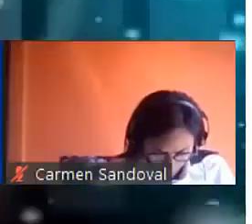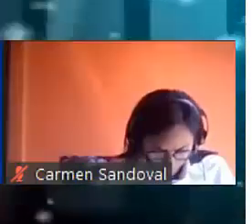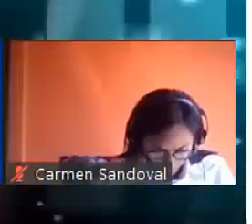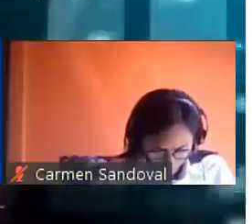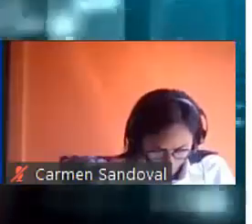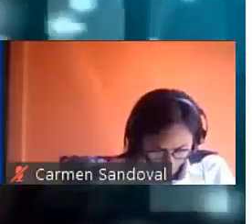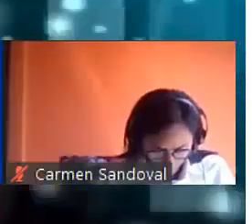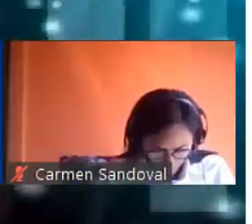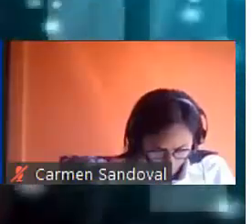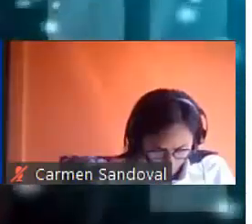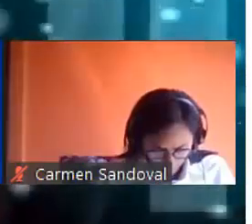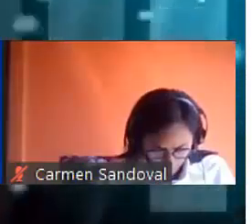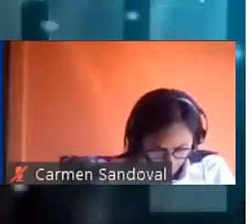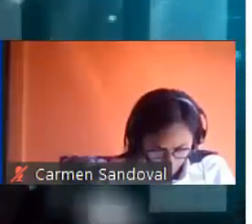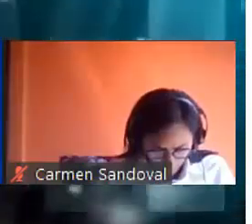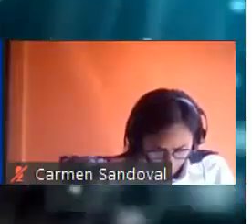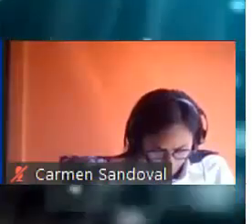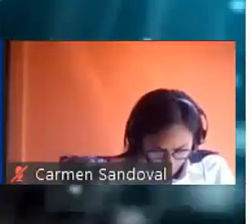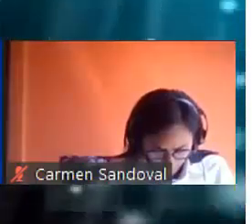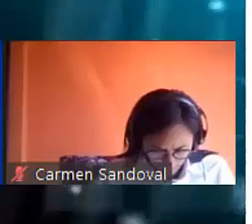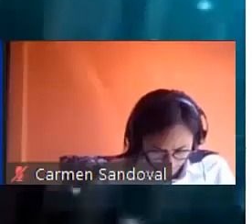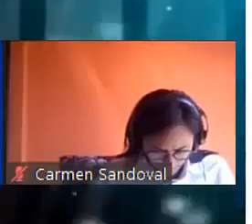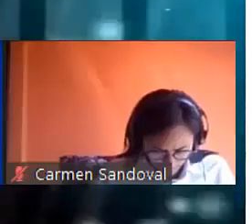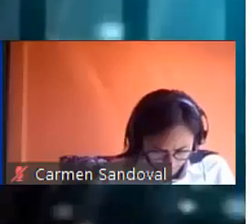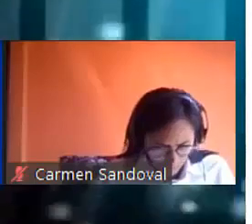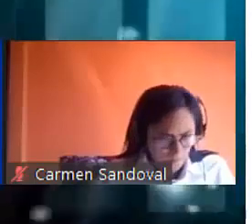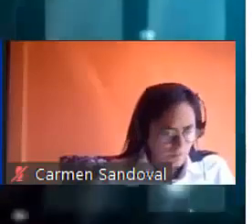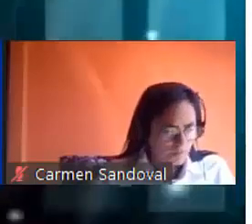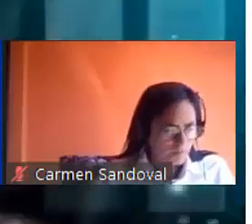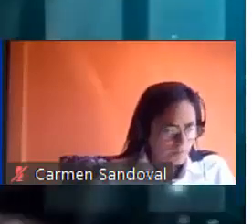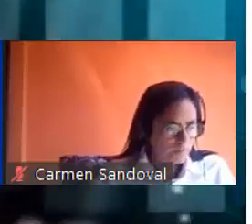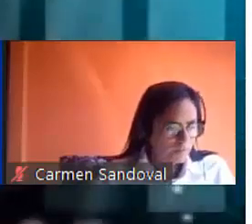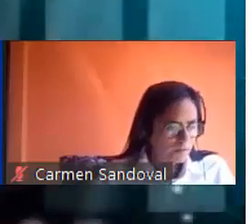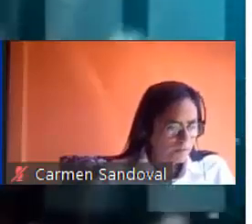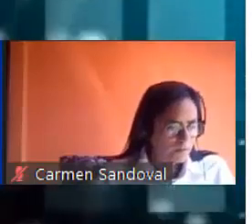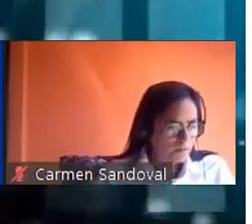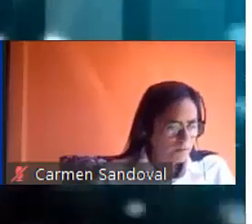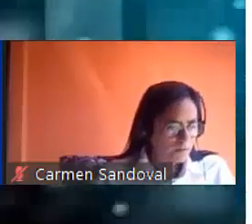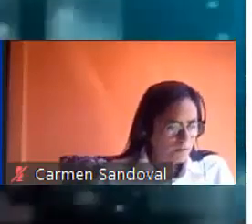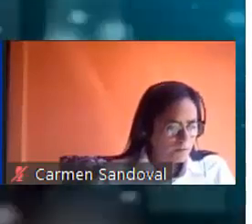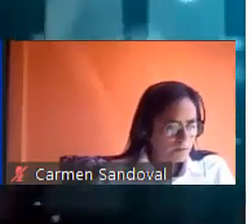transcurso de este año respecto a la implementación del Plan de Gobierno Digital.